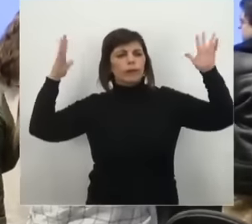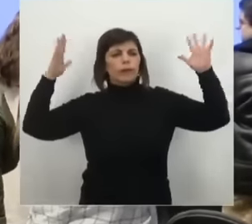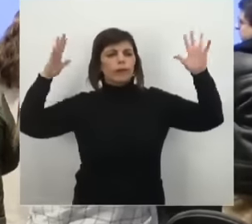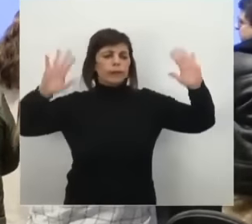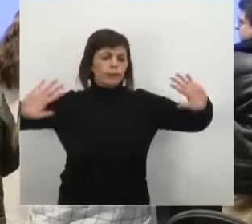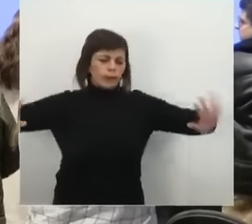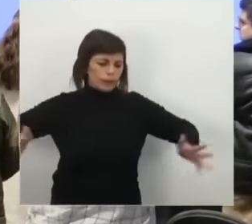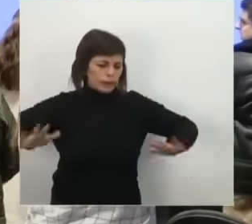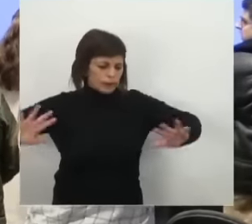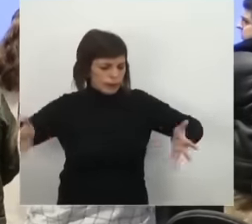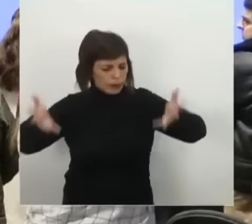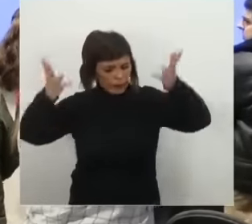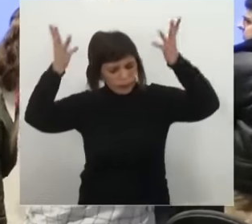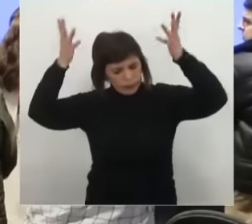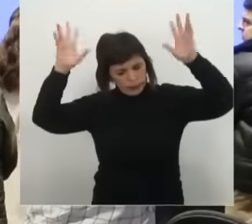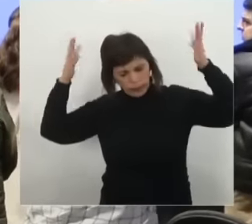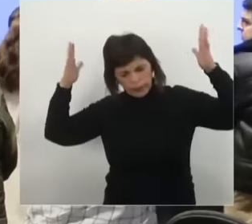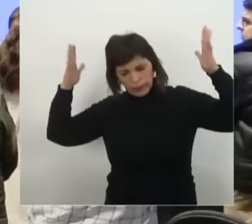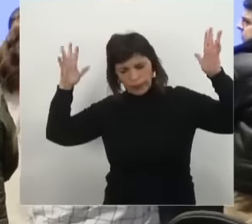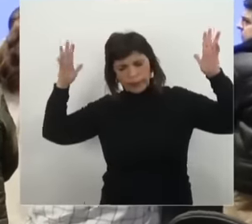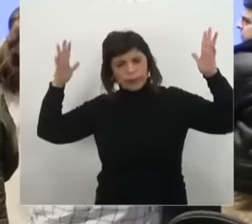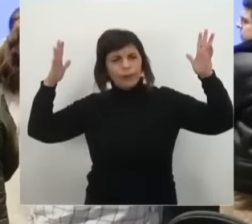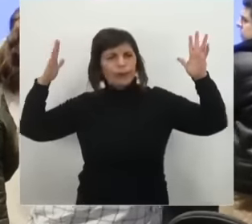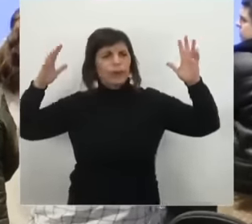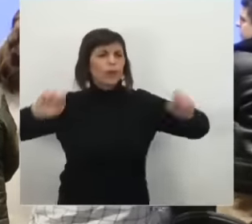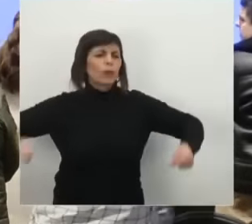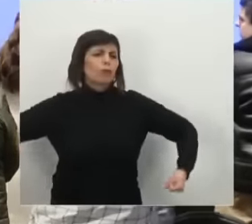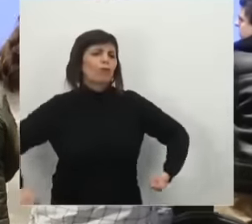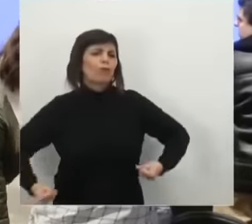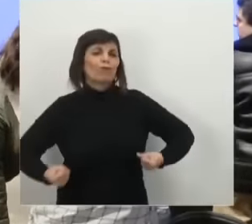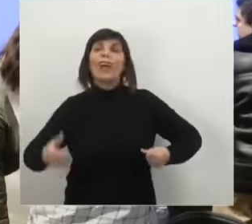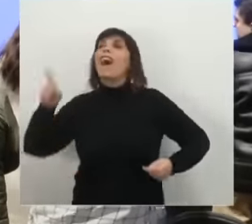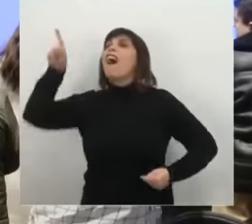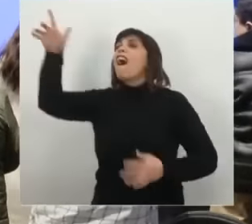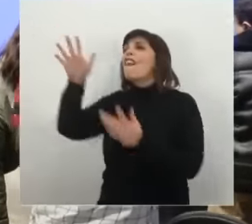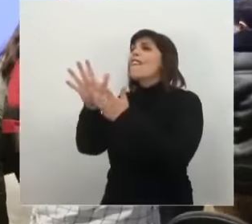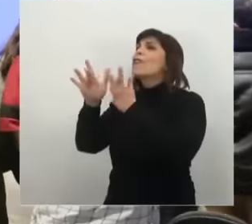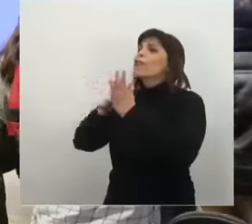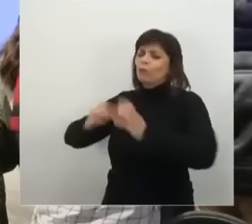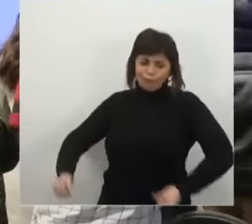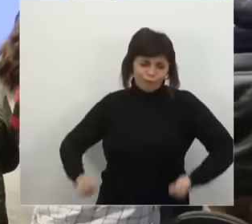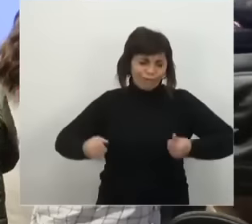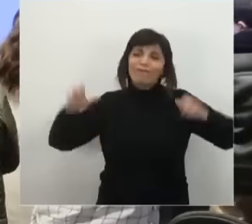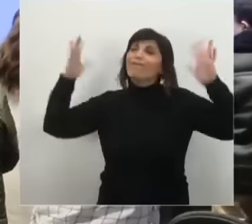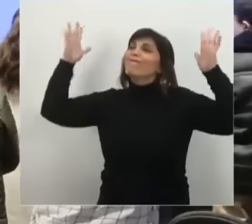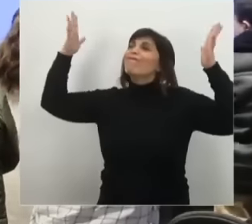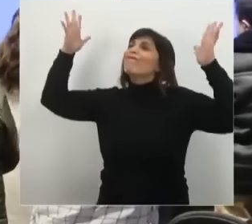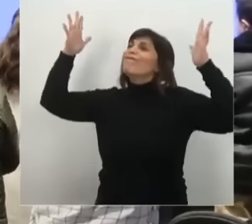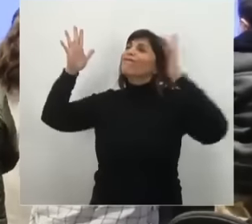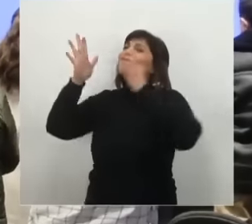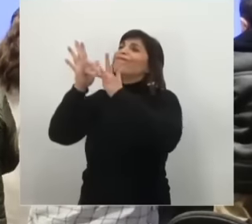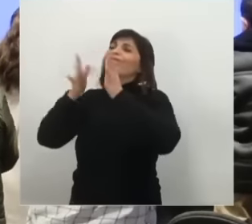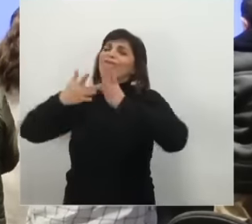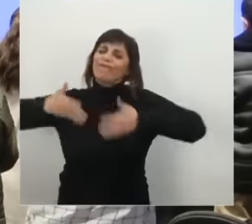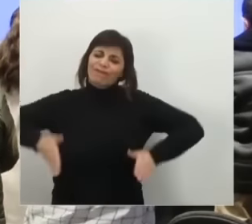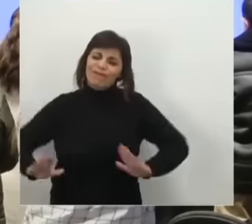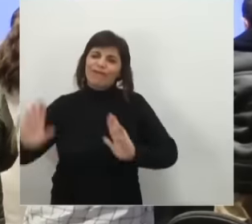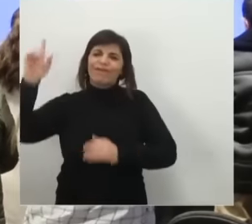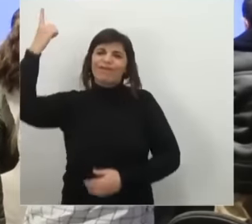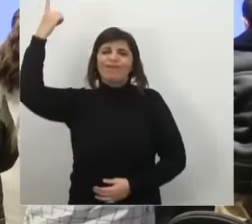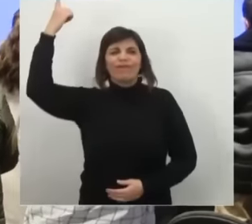Aleluya y le damos un fuerte aplauso a Jesucristo el hijo de Dios